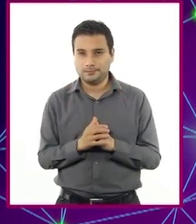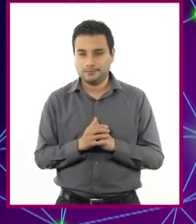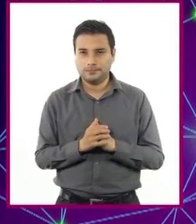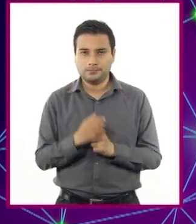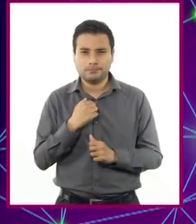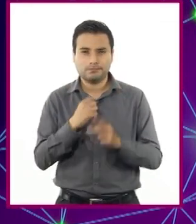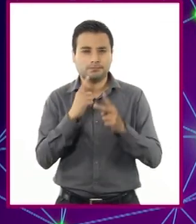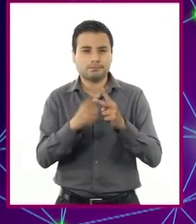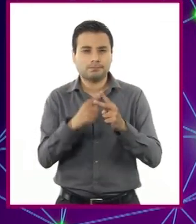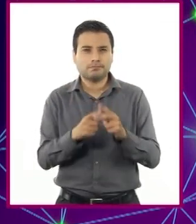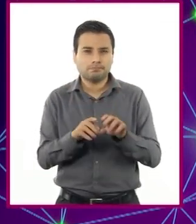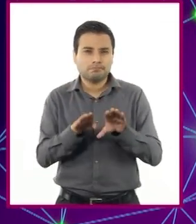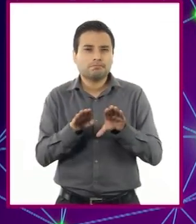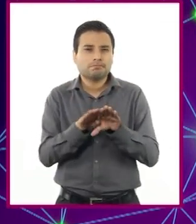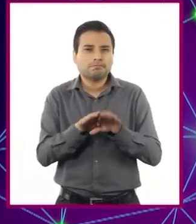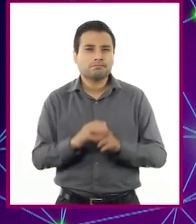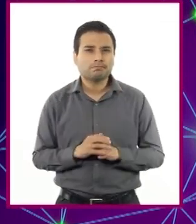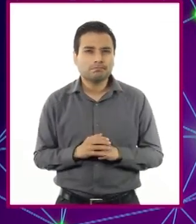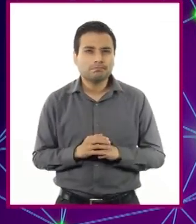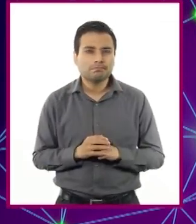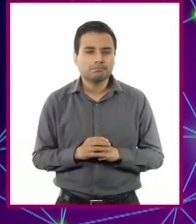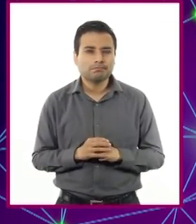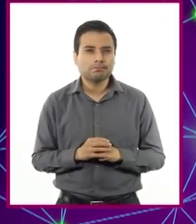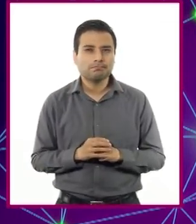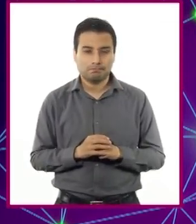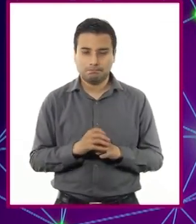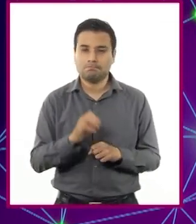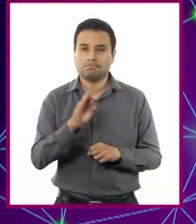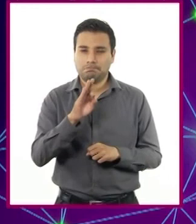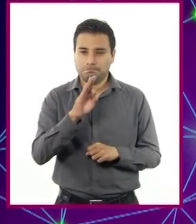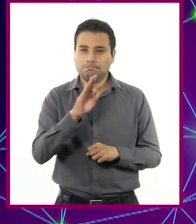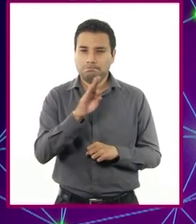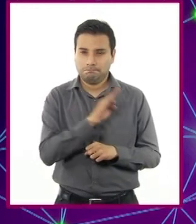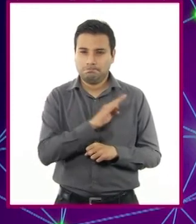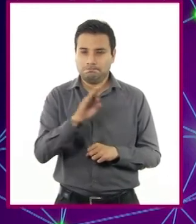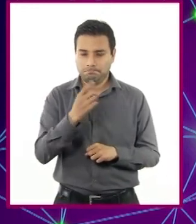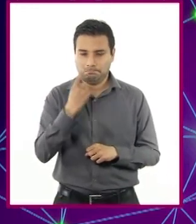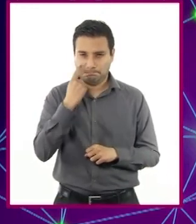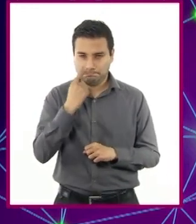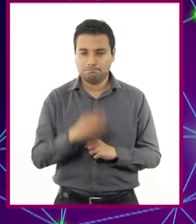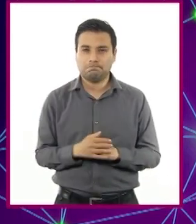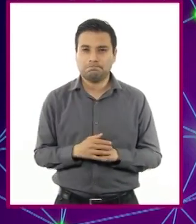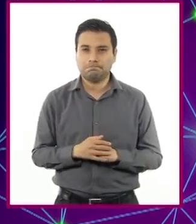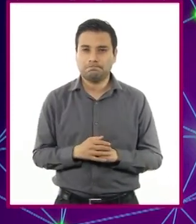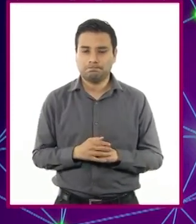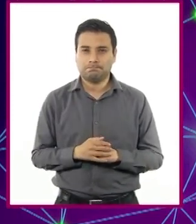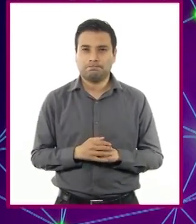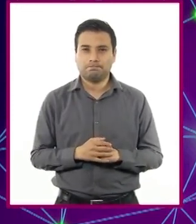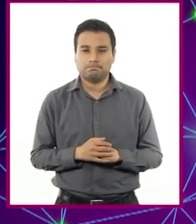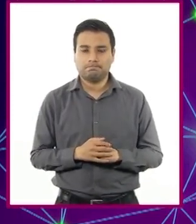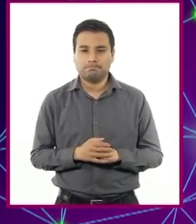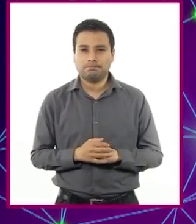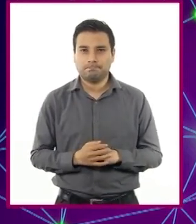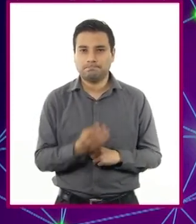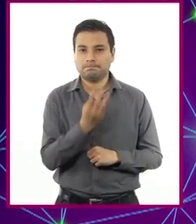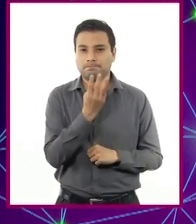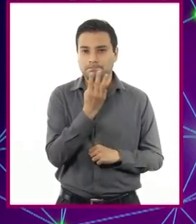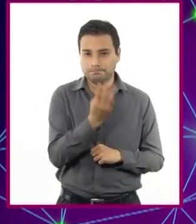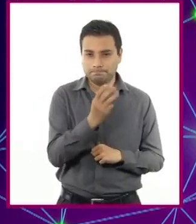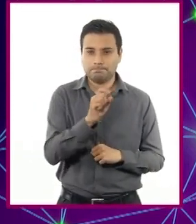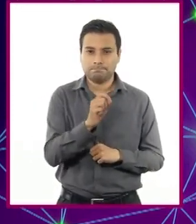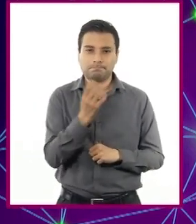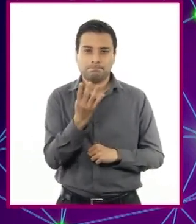el área de este triángulo pueden considerarse como base y como altura los lados de 3.4